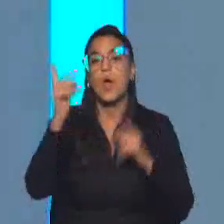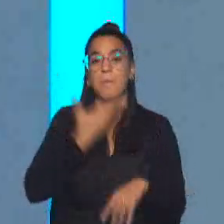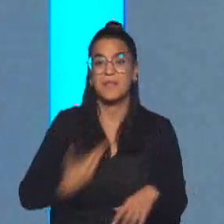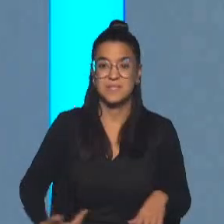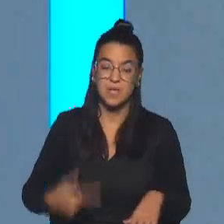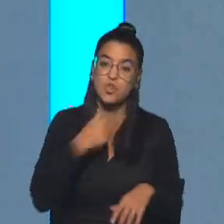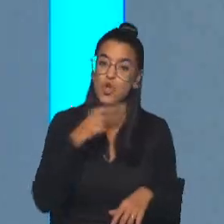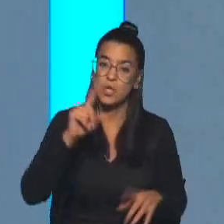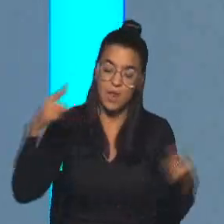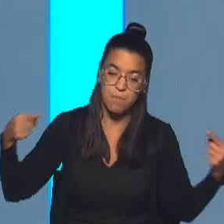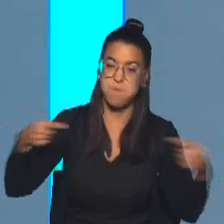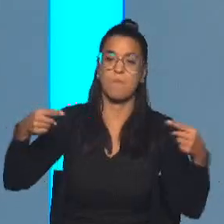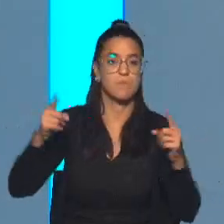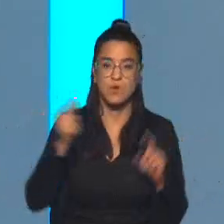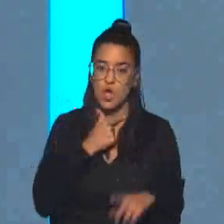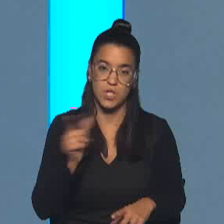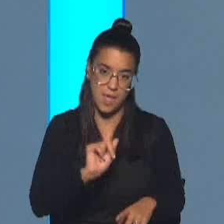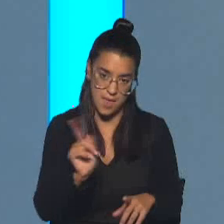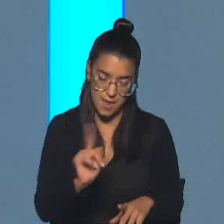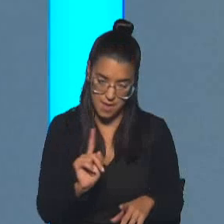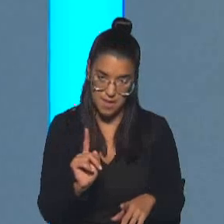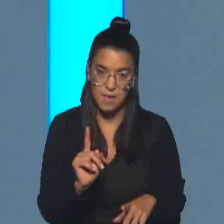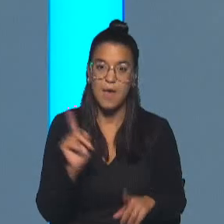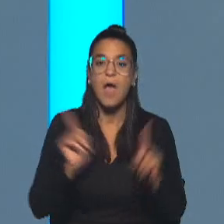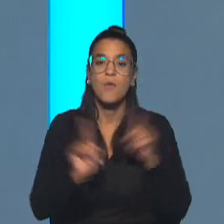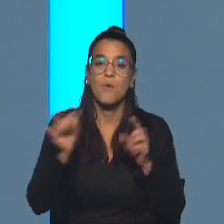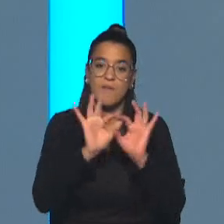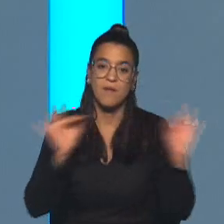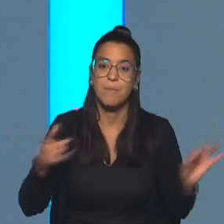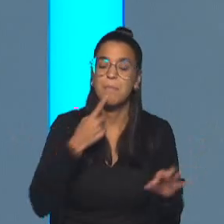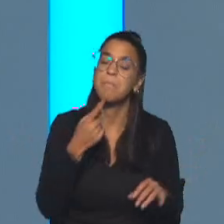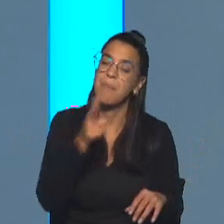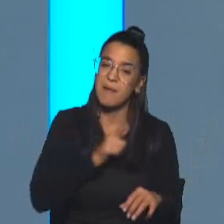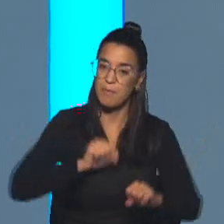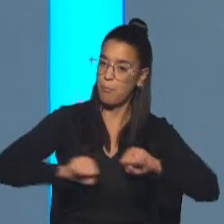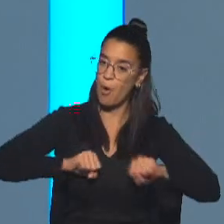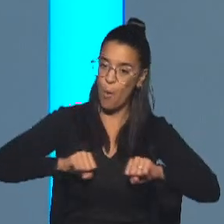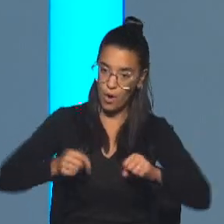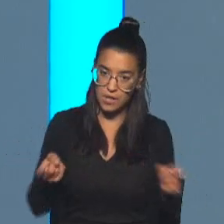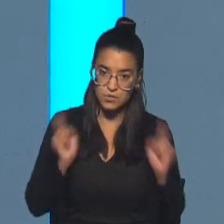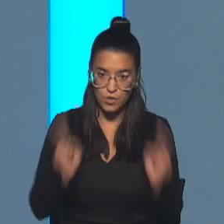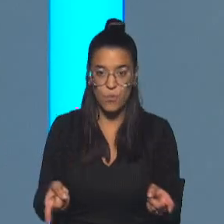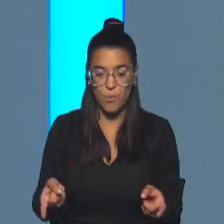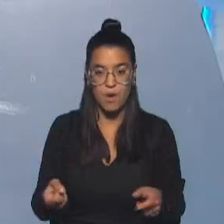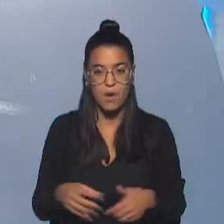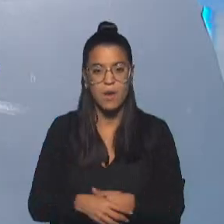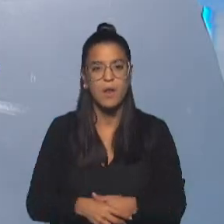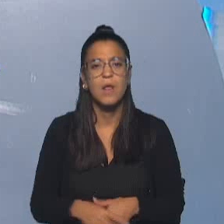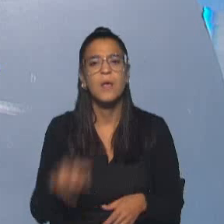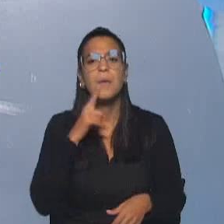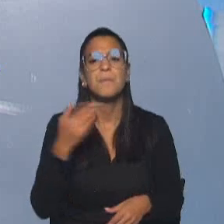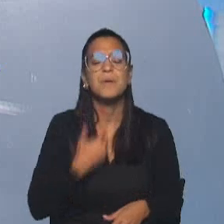evita confrontar, aún con algunas frases que parecen provocaciones, ¿no? La verdad que fueron muy duras las... Pero lo que